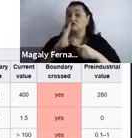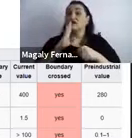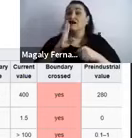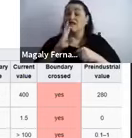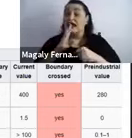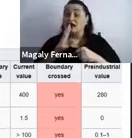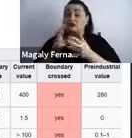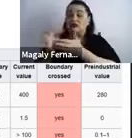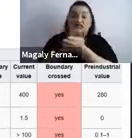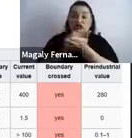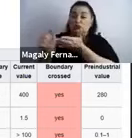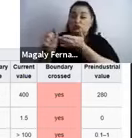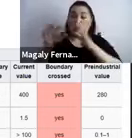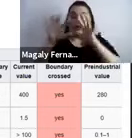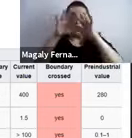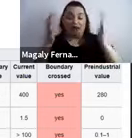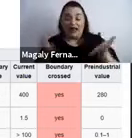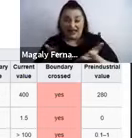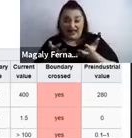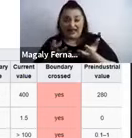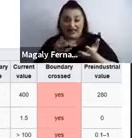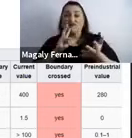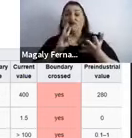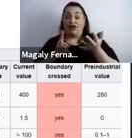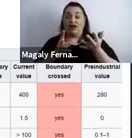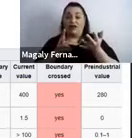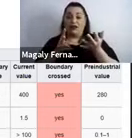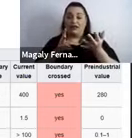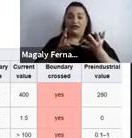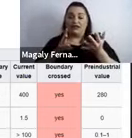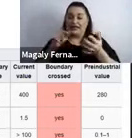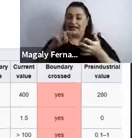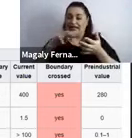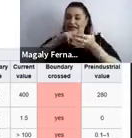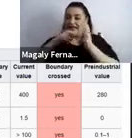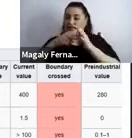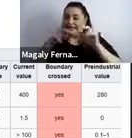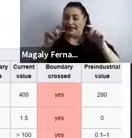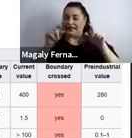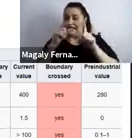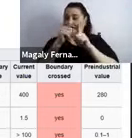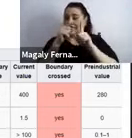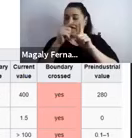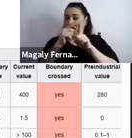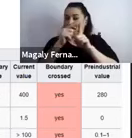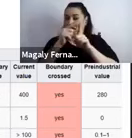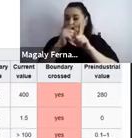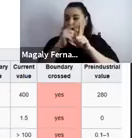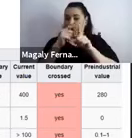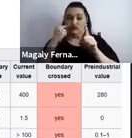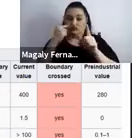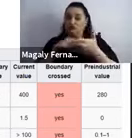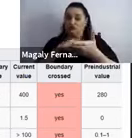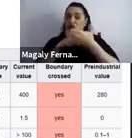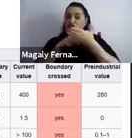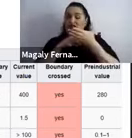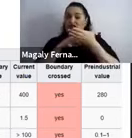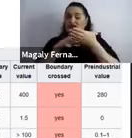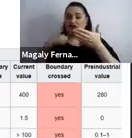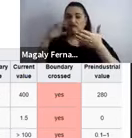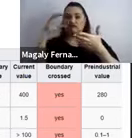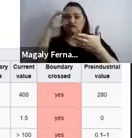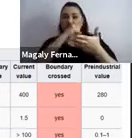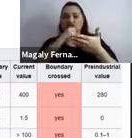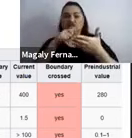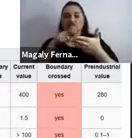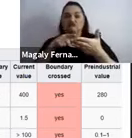destrucción del planeta, etcétera, realmente son términos muy reveladores, que lo que hacen es pues